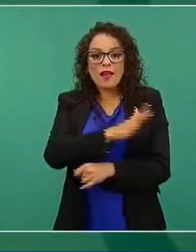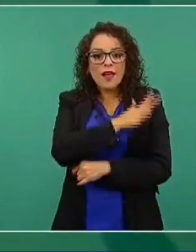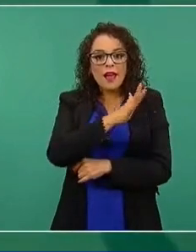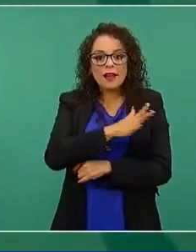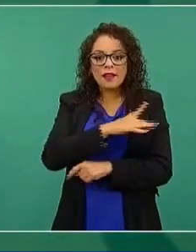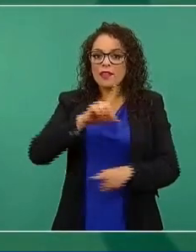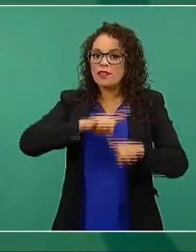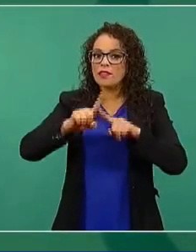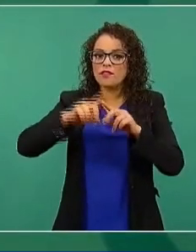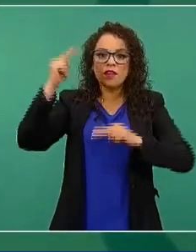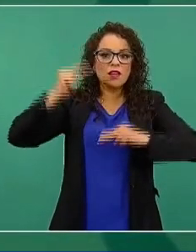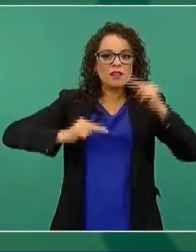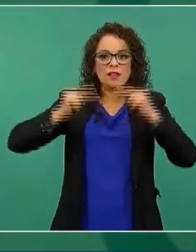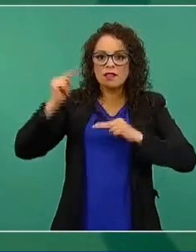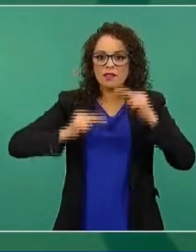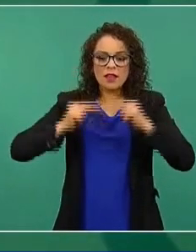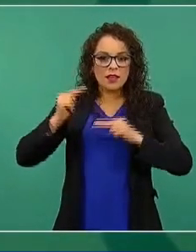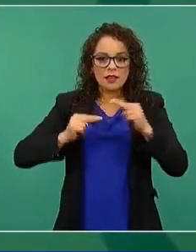escolares.